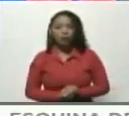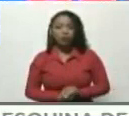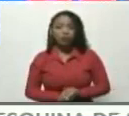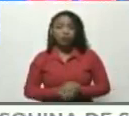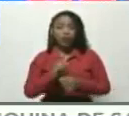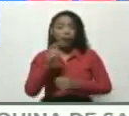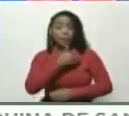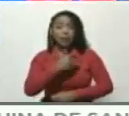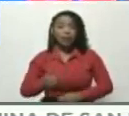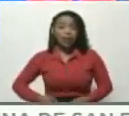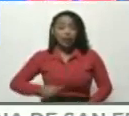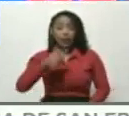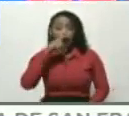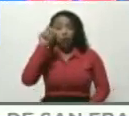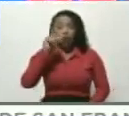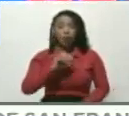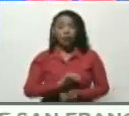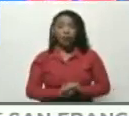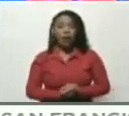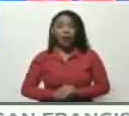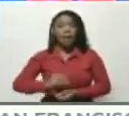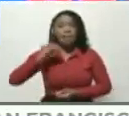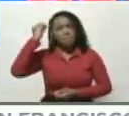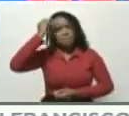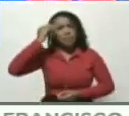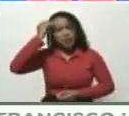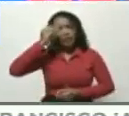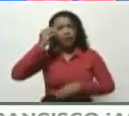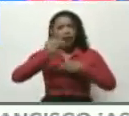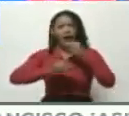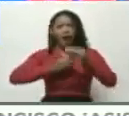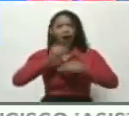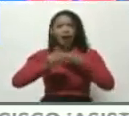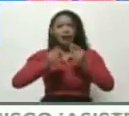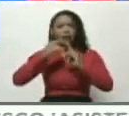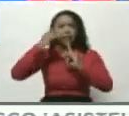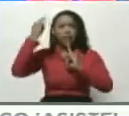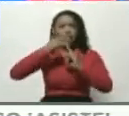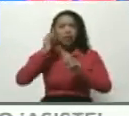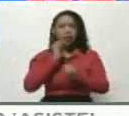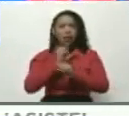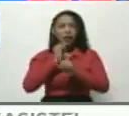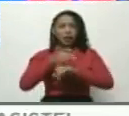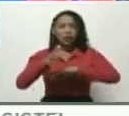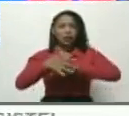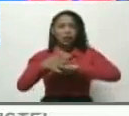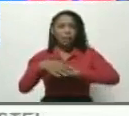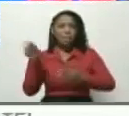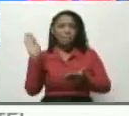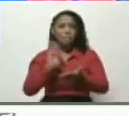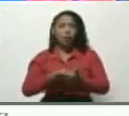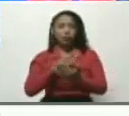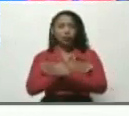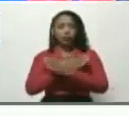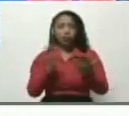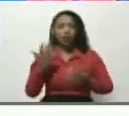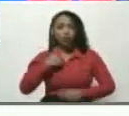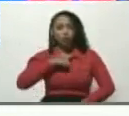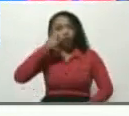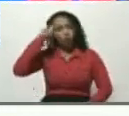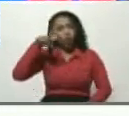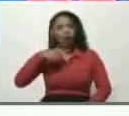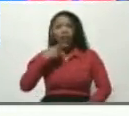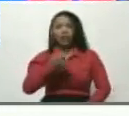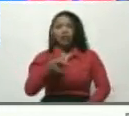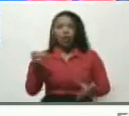presidente Nicolás Maduro ha pensado al tomar plataformas tecnológicas para ponerlas al servicio de nuestro pueblo. Y le ha dicho